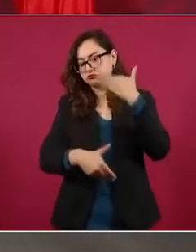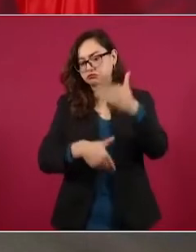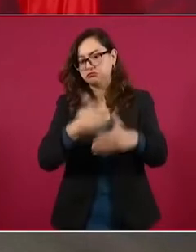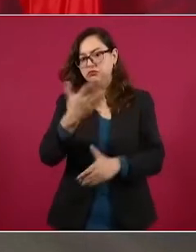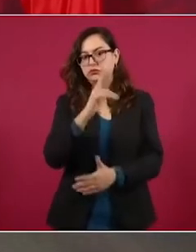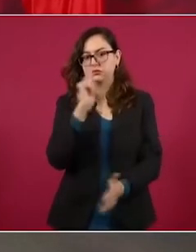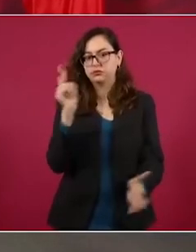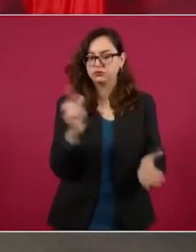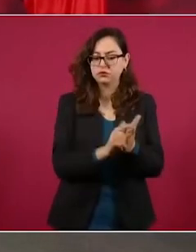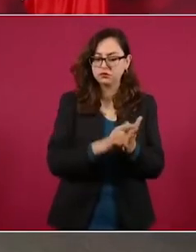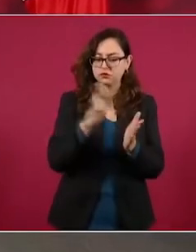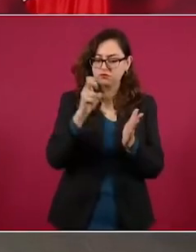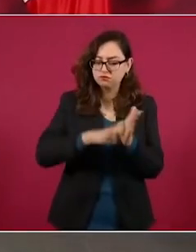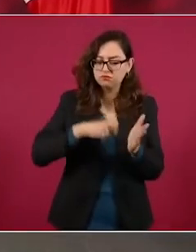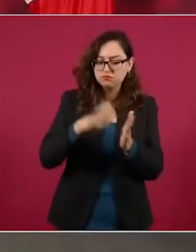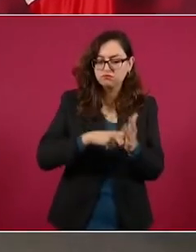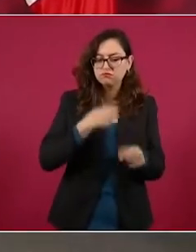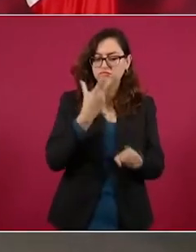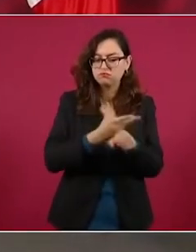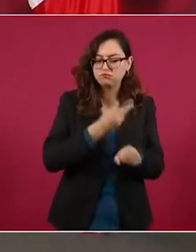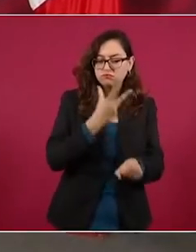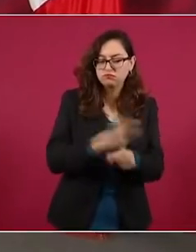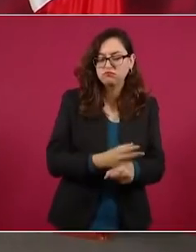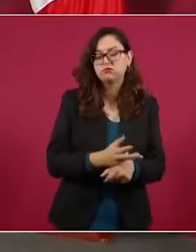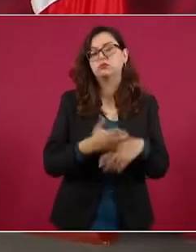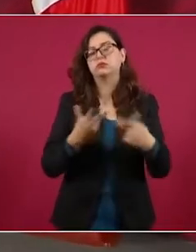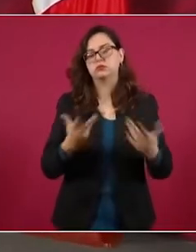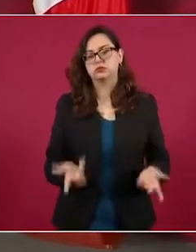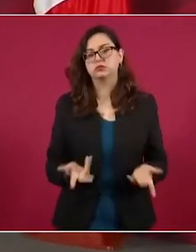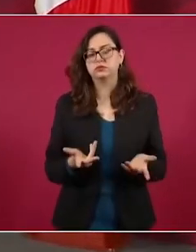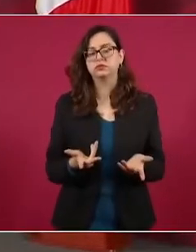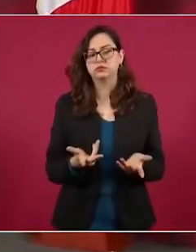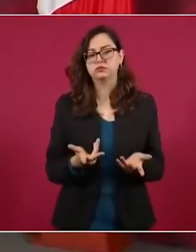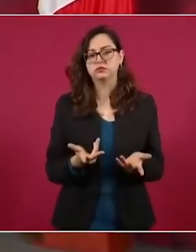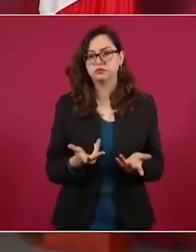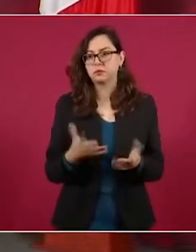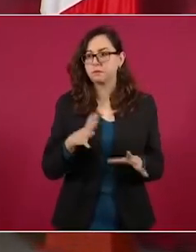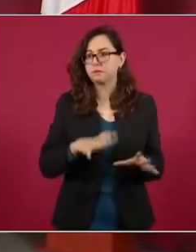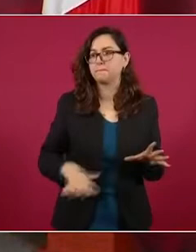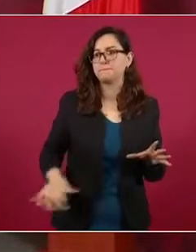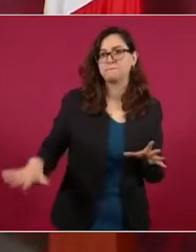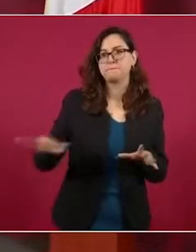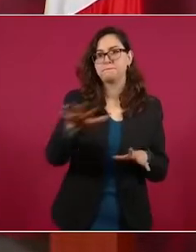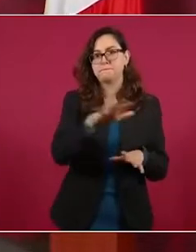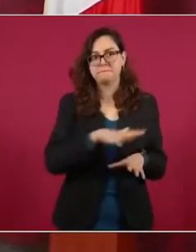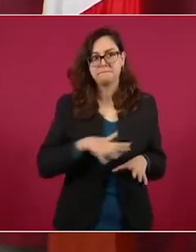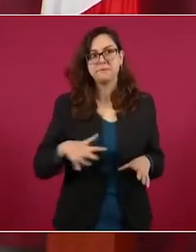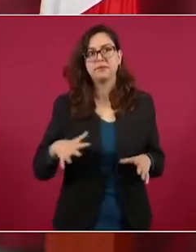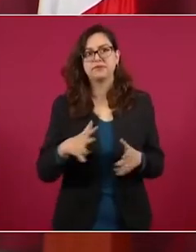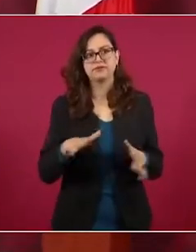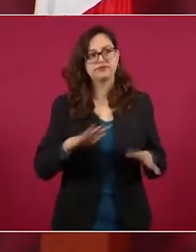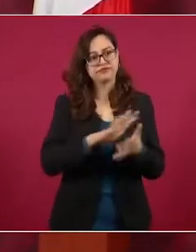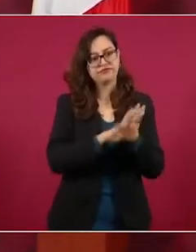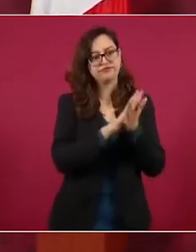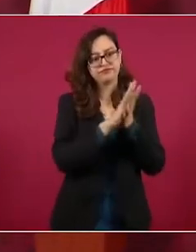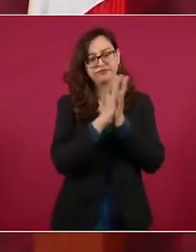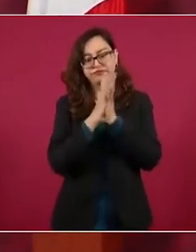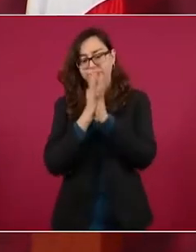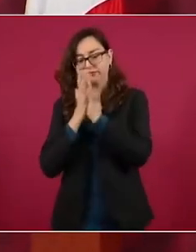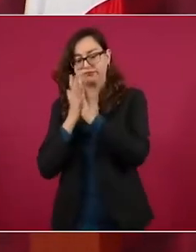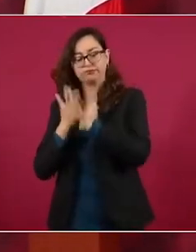para que esto cambie. Hay que terminar de desmontar todo el